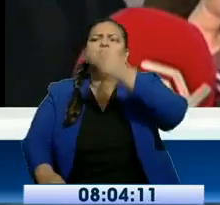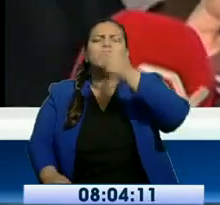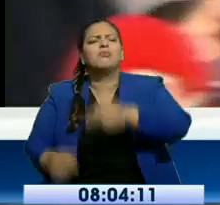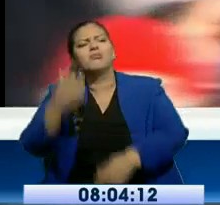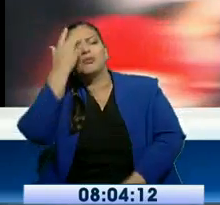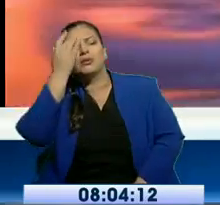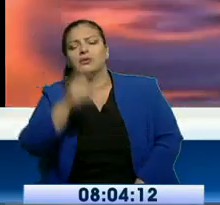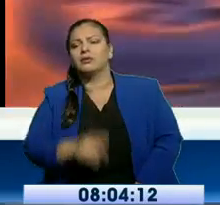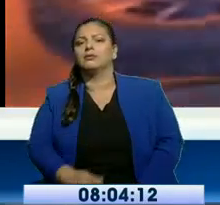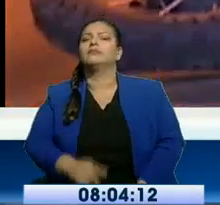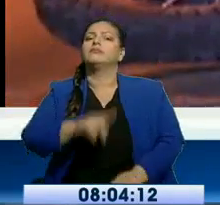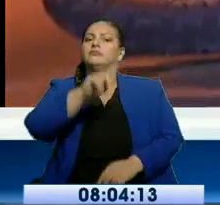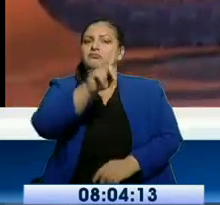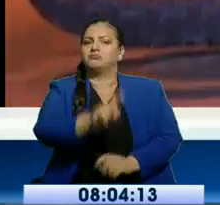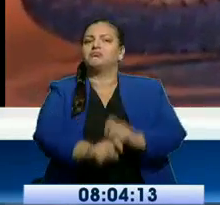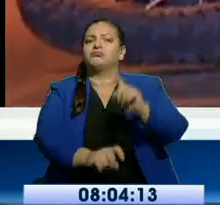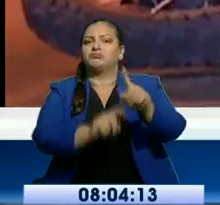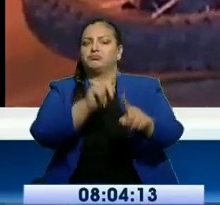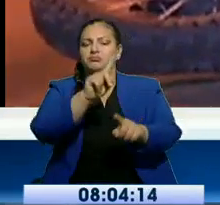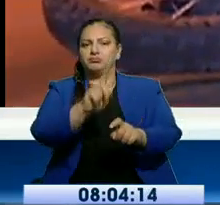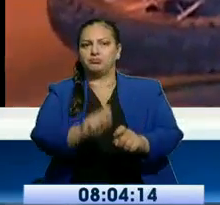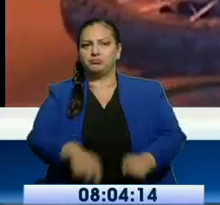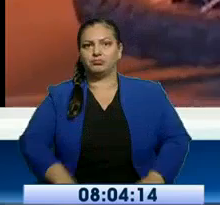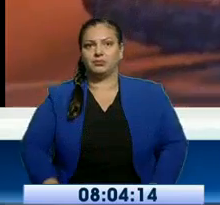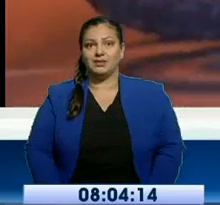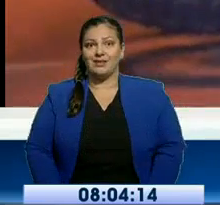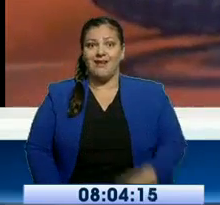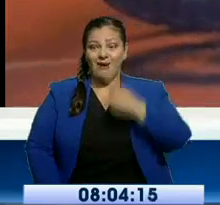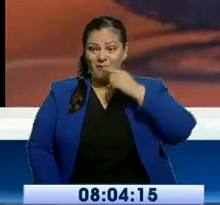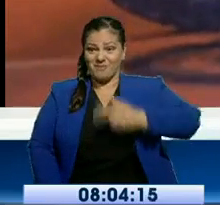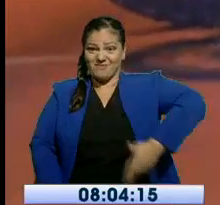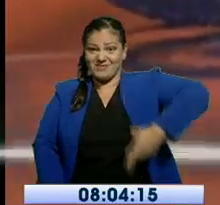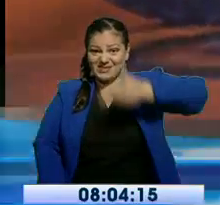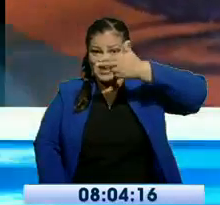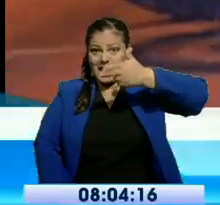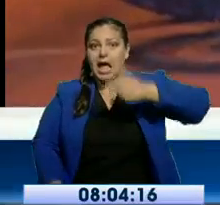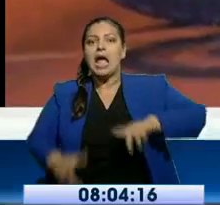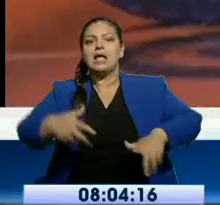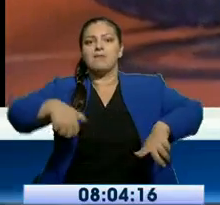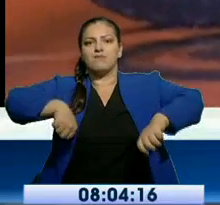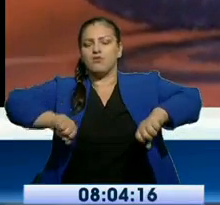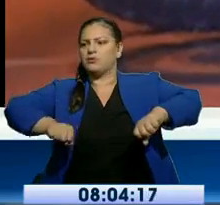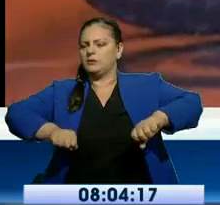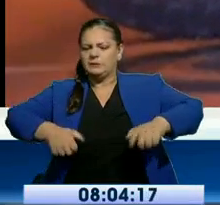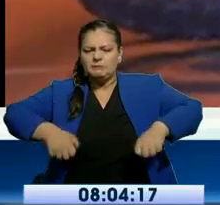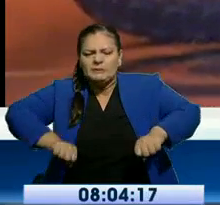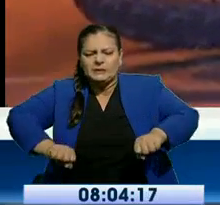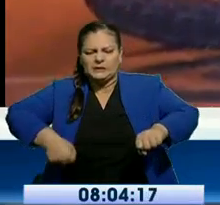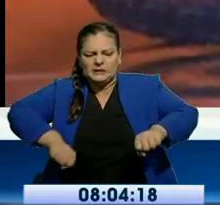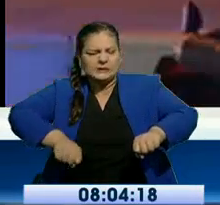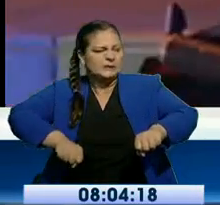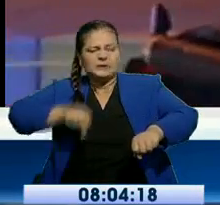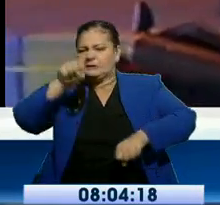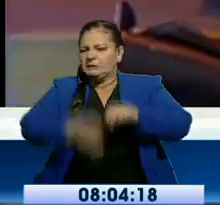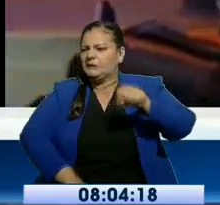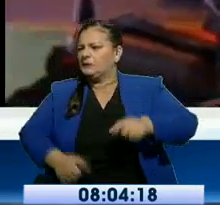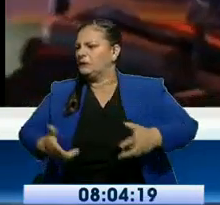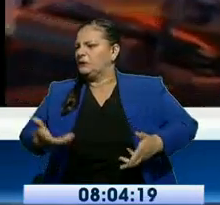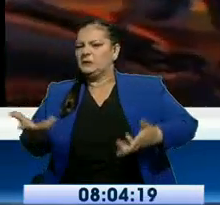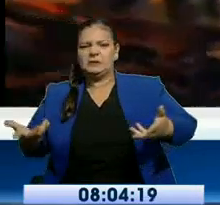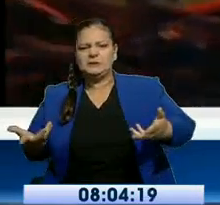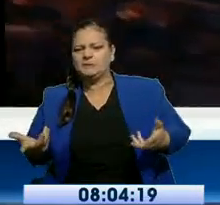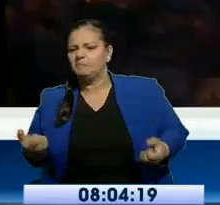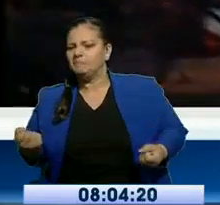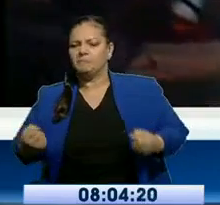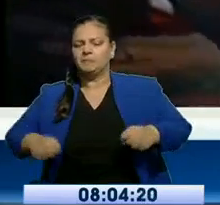esclarecer el caso. Para mala suerte de los antisociales, se les apagó la moto en que se movilizaban y la dejaron abandonada y se subieron luego a un